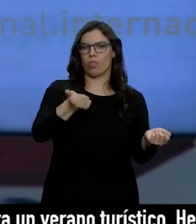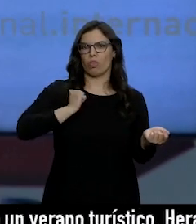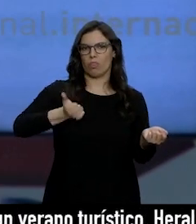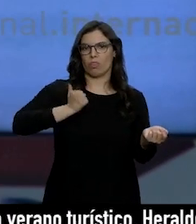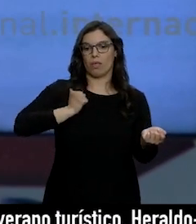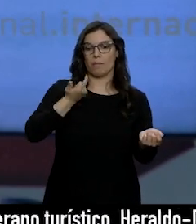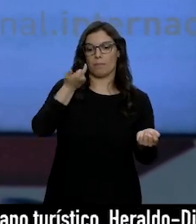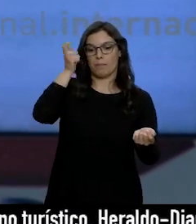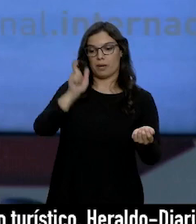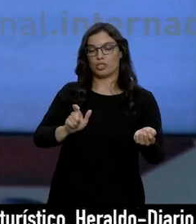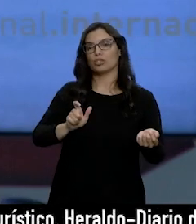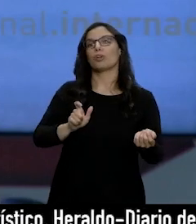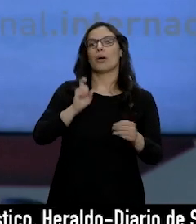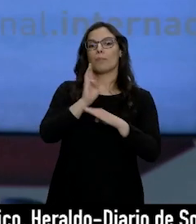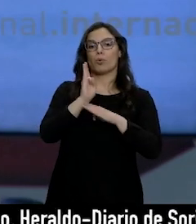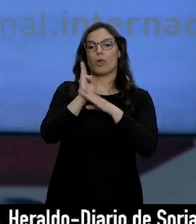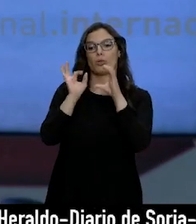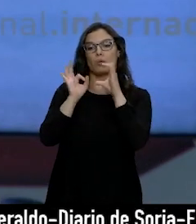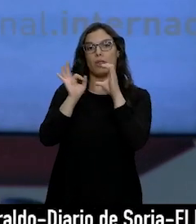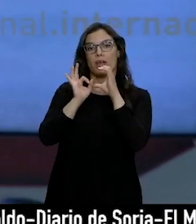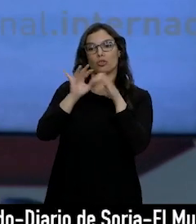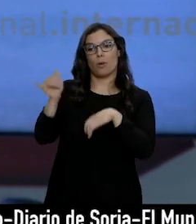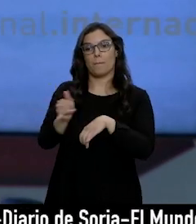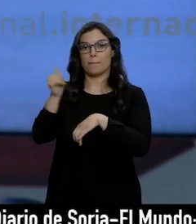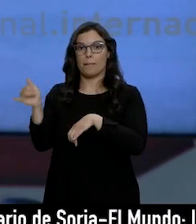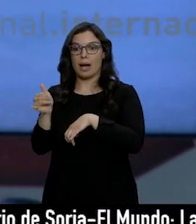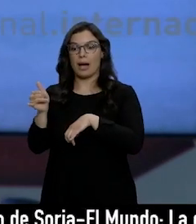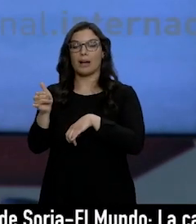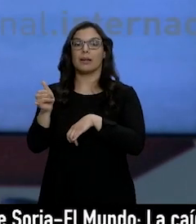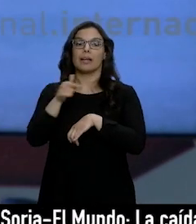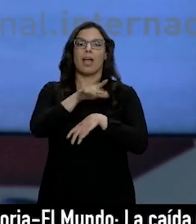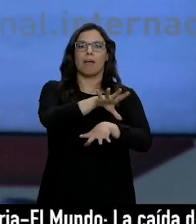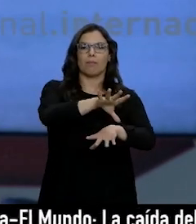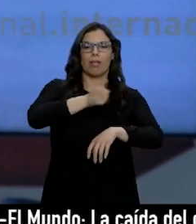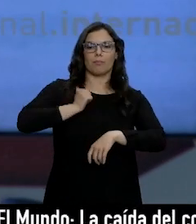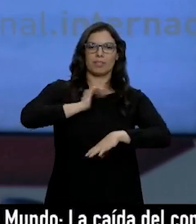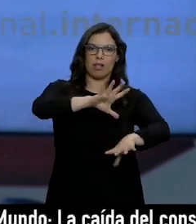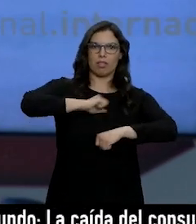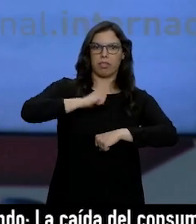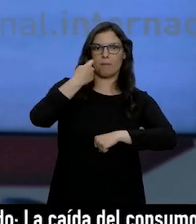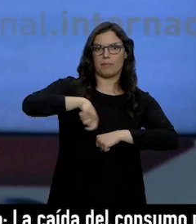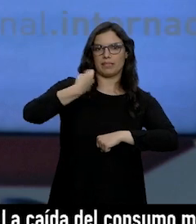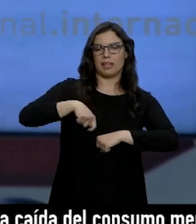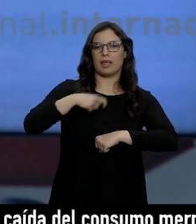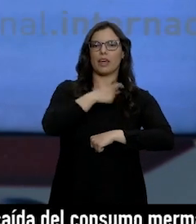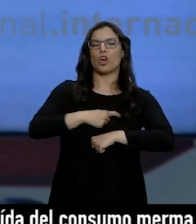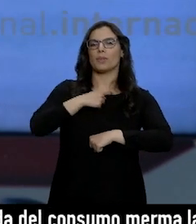la convalecencia de un procurador de Ciudadanos para hacerse con la presidencia de la Comisión de Investigación de las